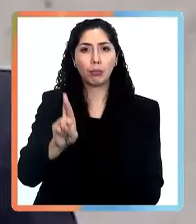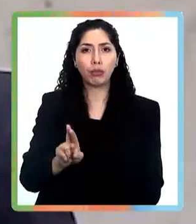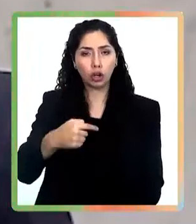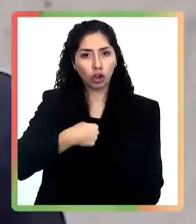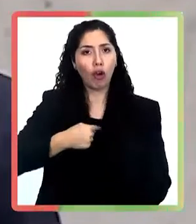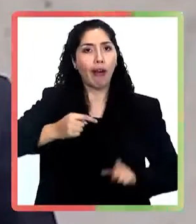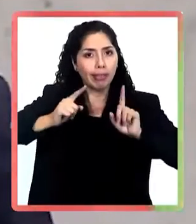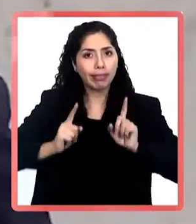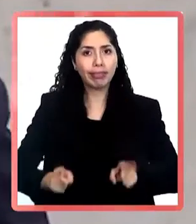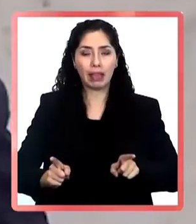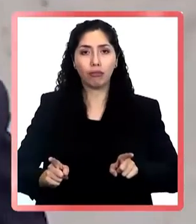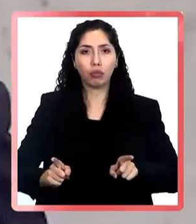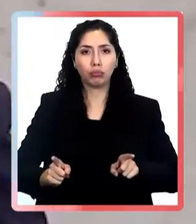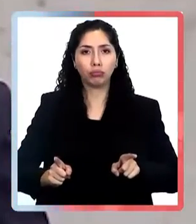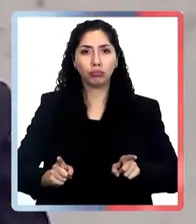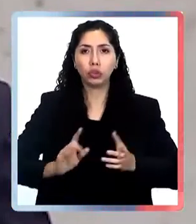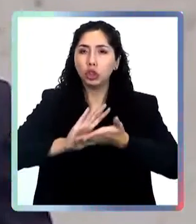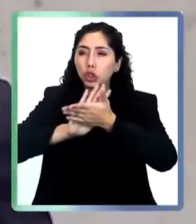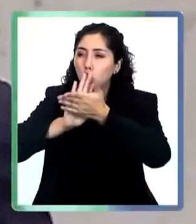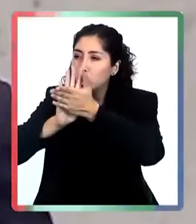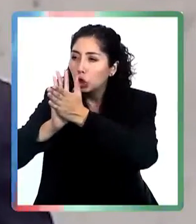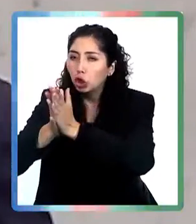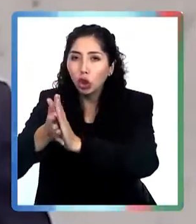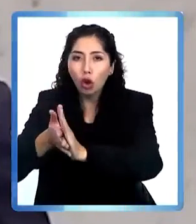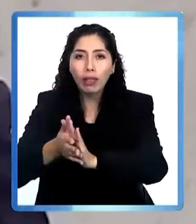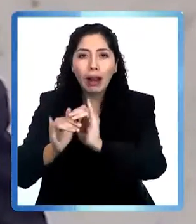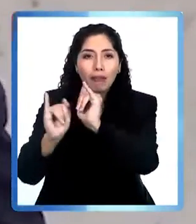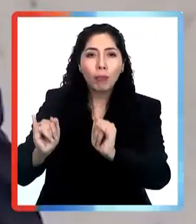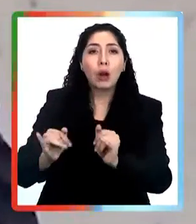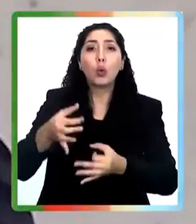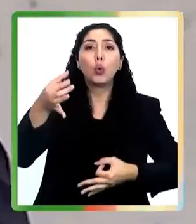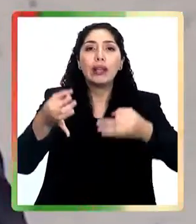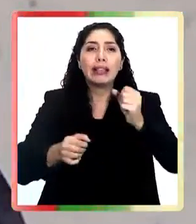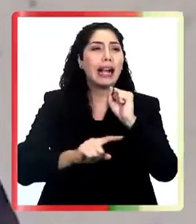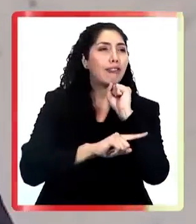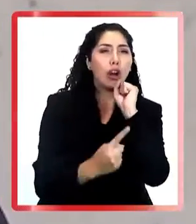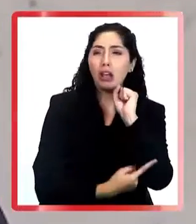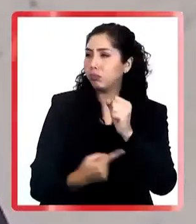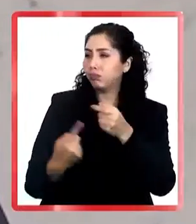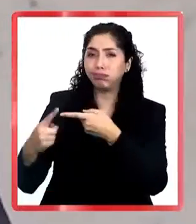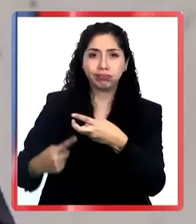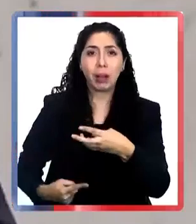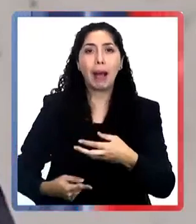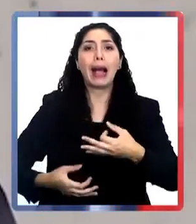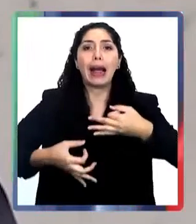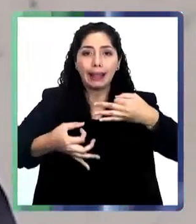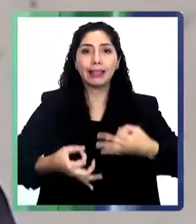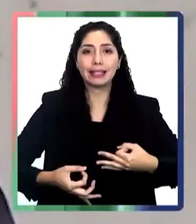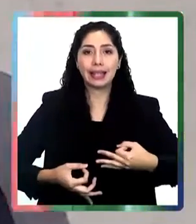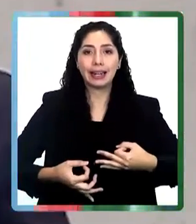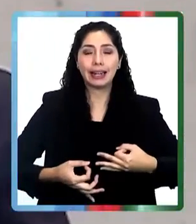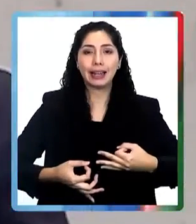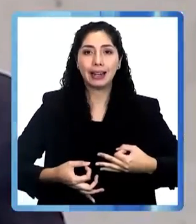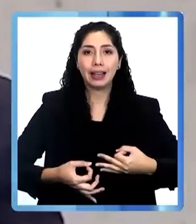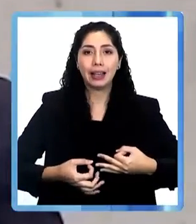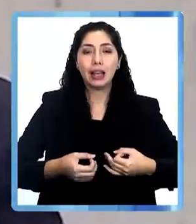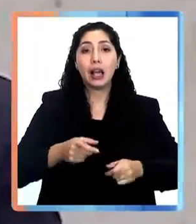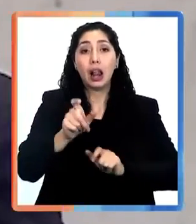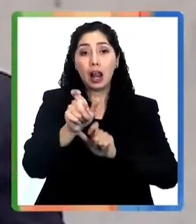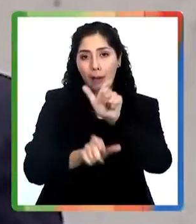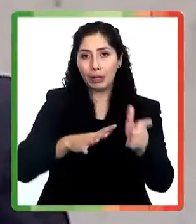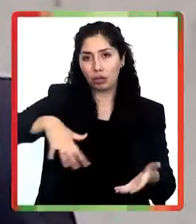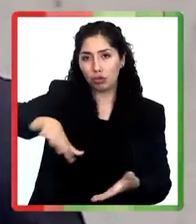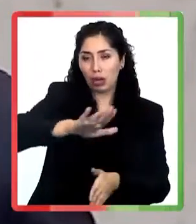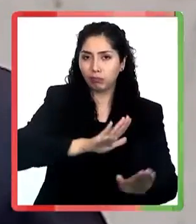tengo el deber de utilizar todas las herramientas jurídicas a mi disposición para garantizar la seguridad de la población y sólo este